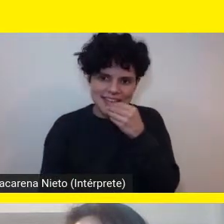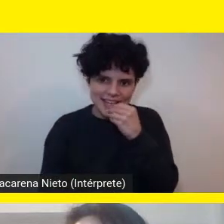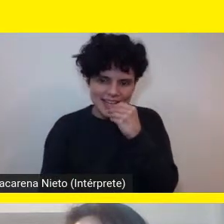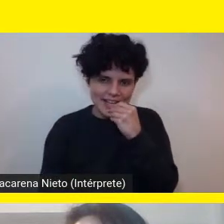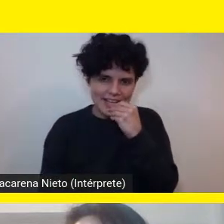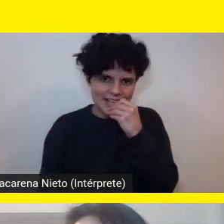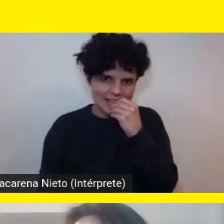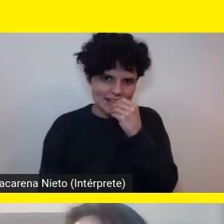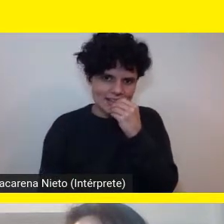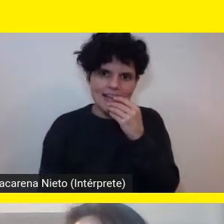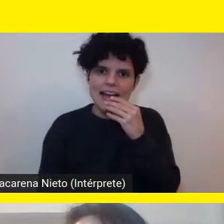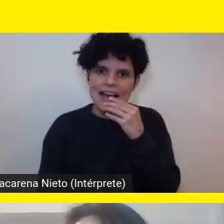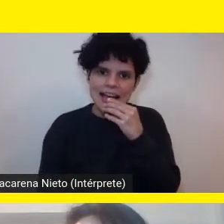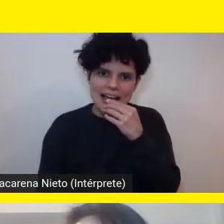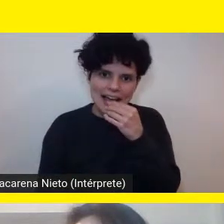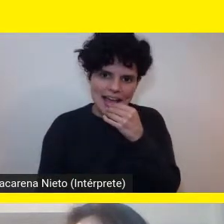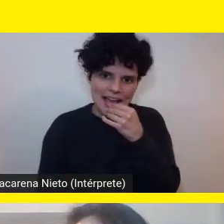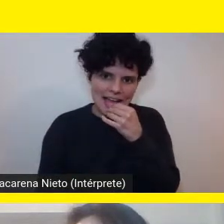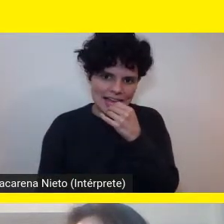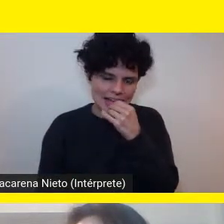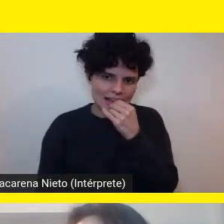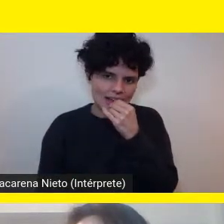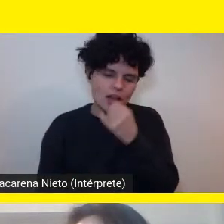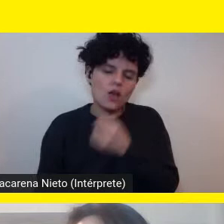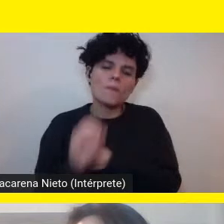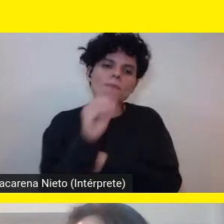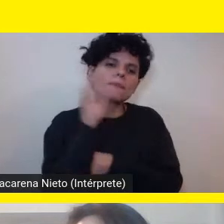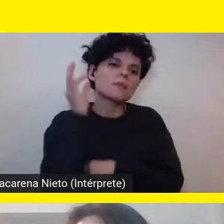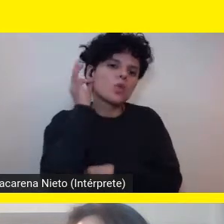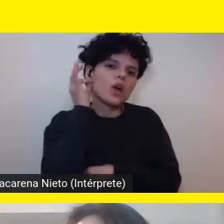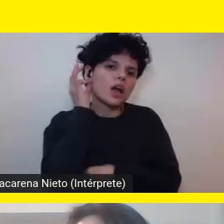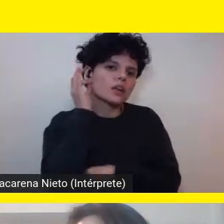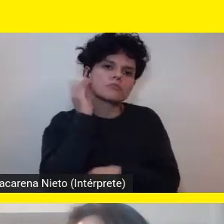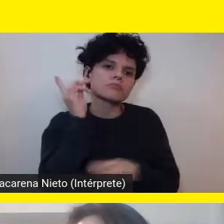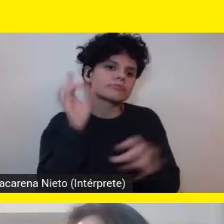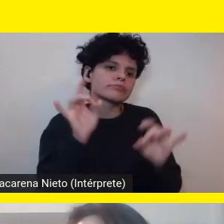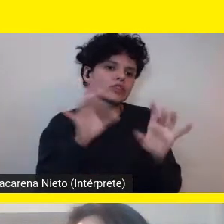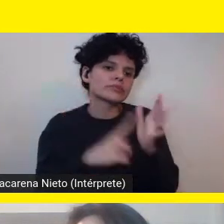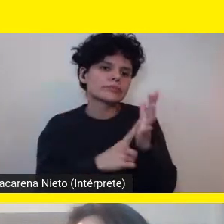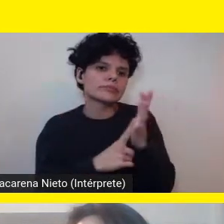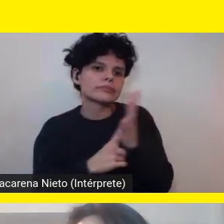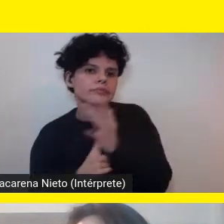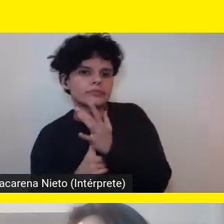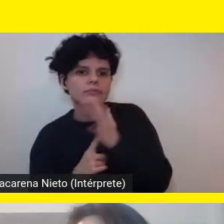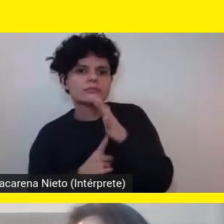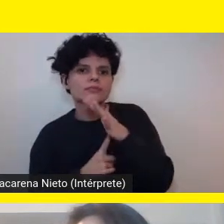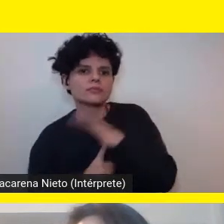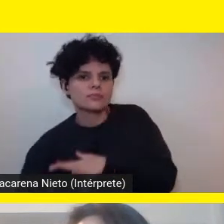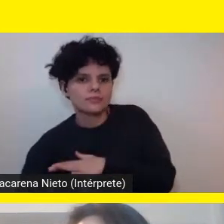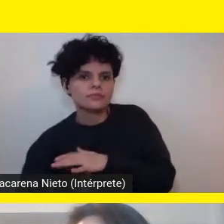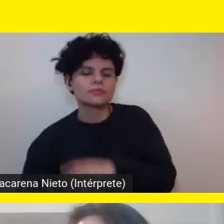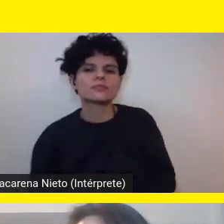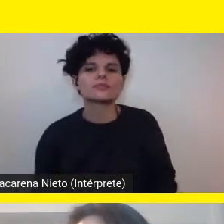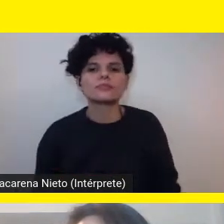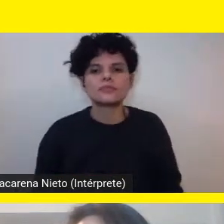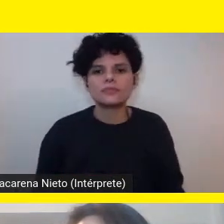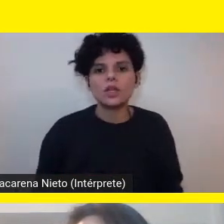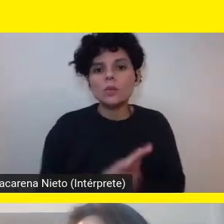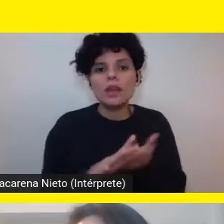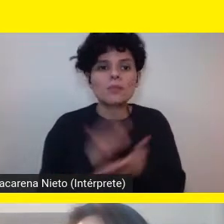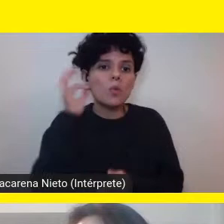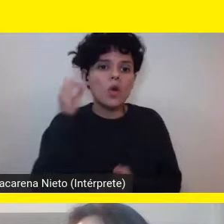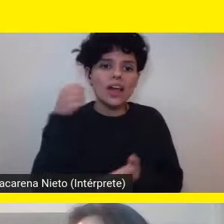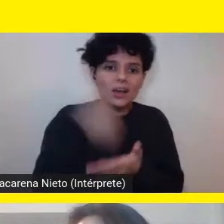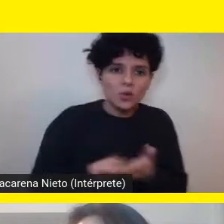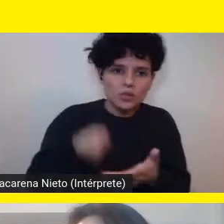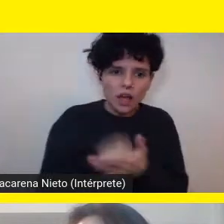¿O van a seguir siendo discriminadas y las mujeres luchadoras, por ejemplo, las